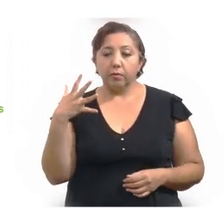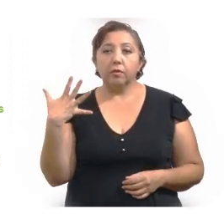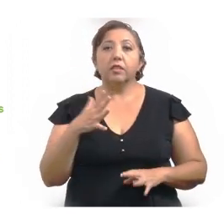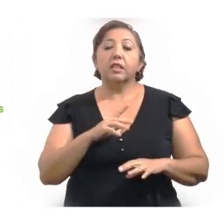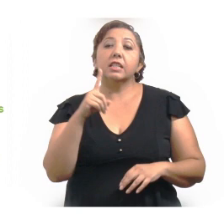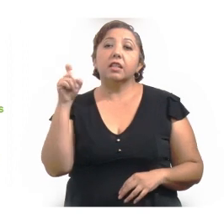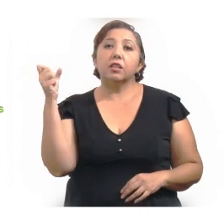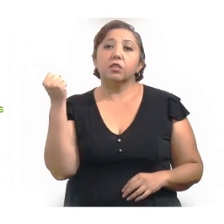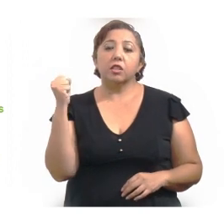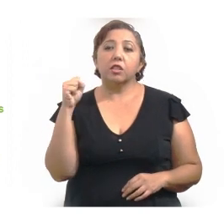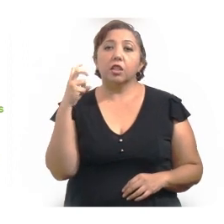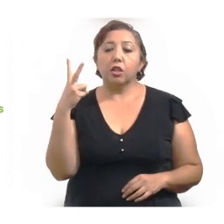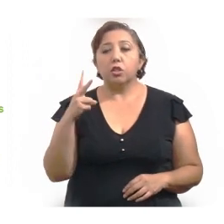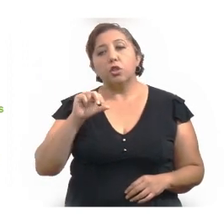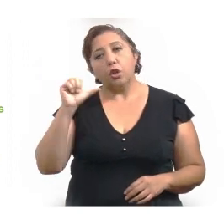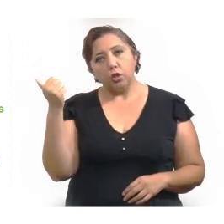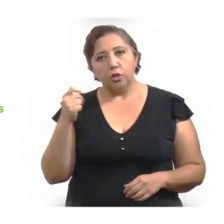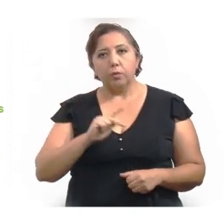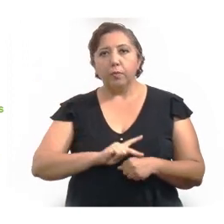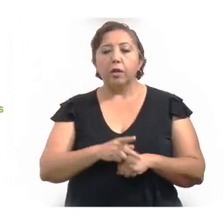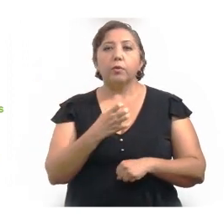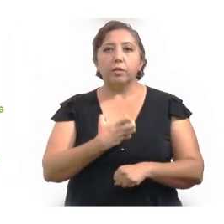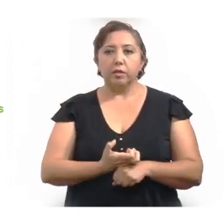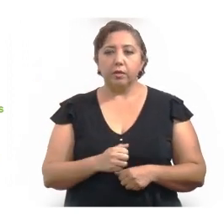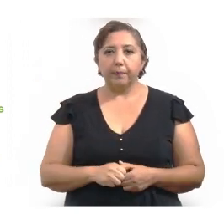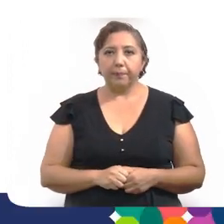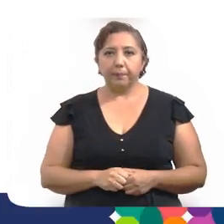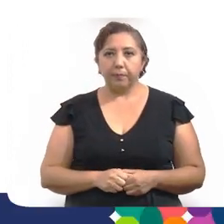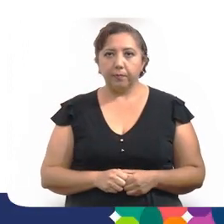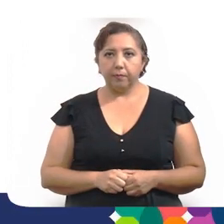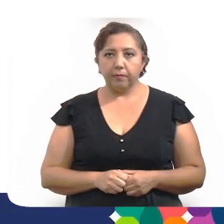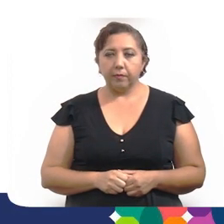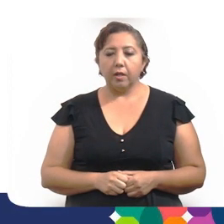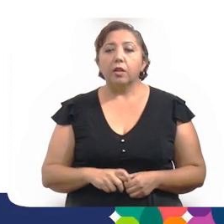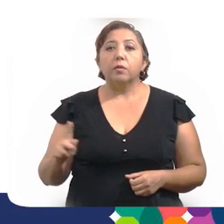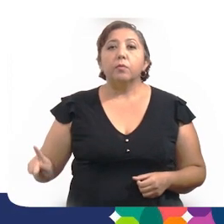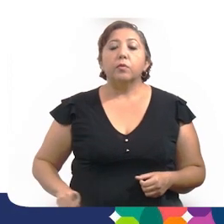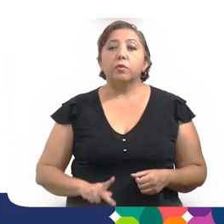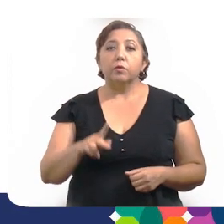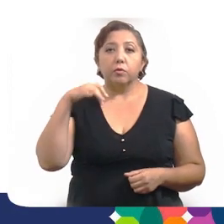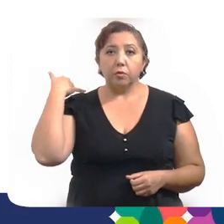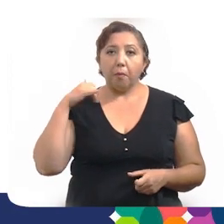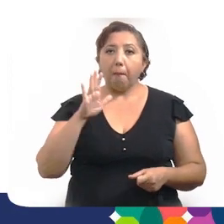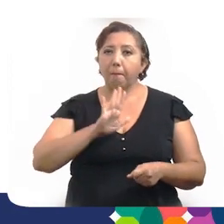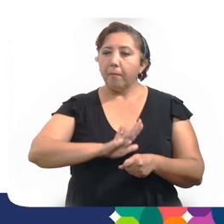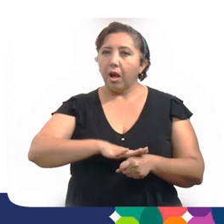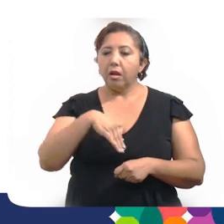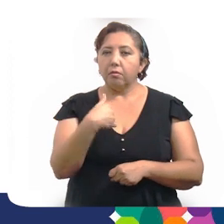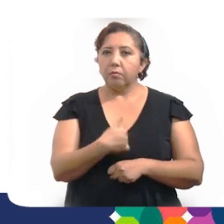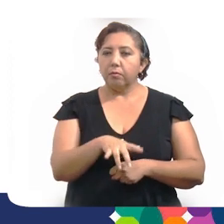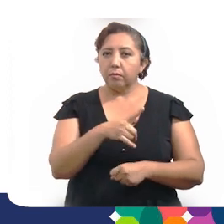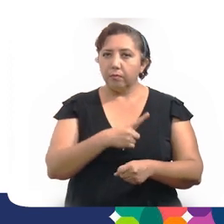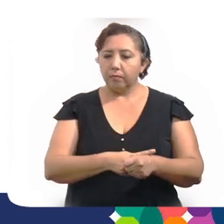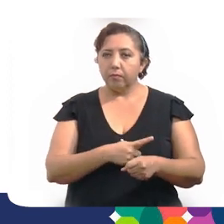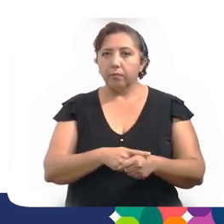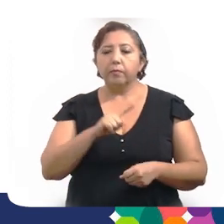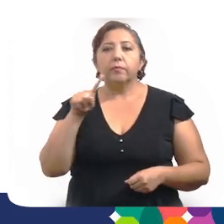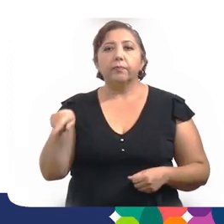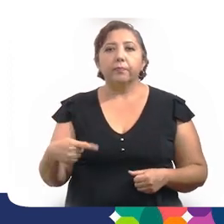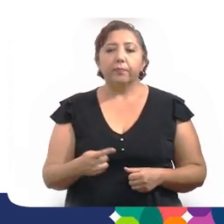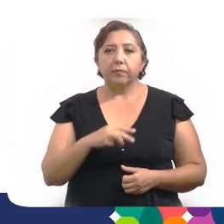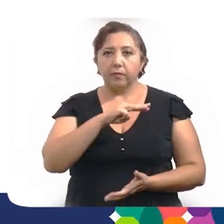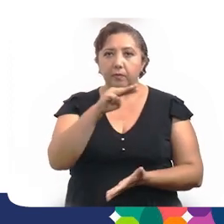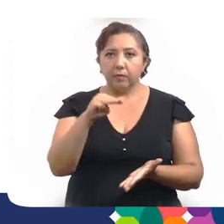positivos, 162 son de otro país u otro estado. Los municipios de Yucatán con mayor número de personas contagiadas